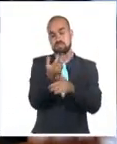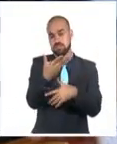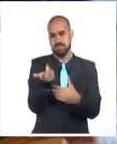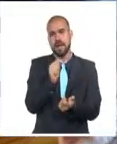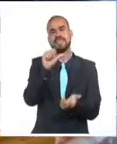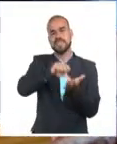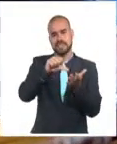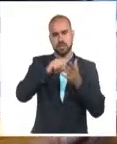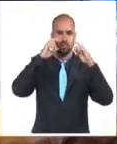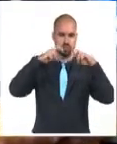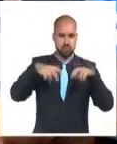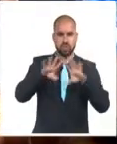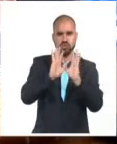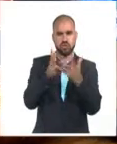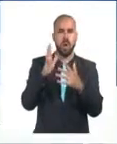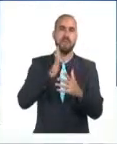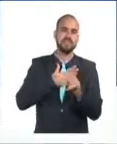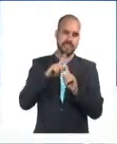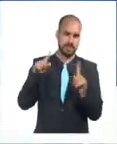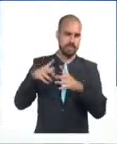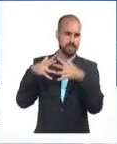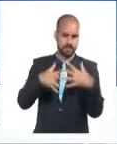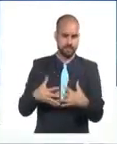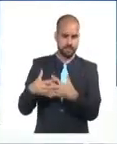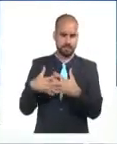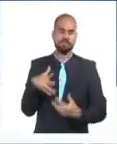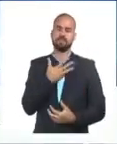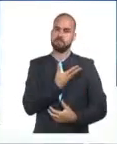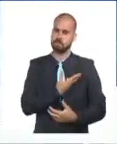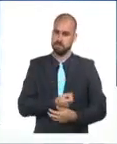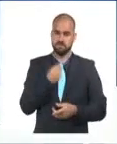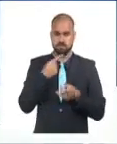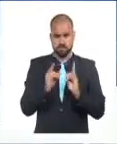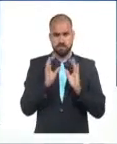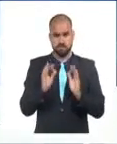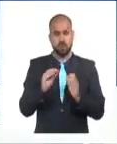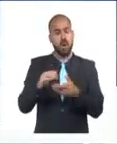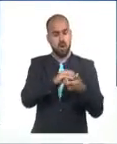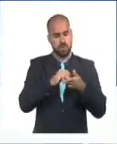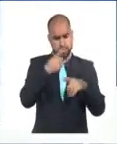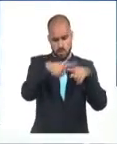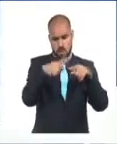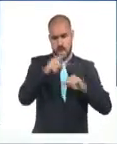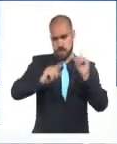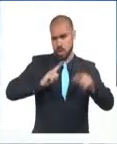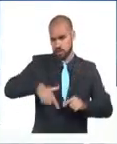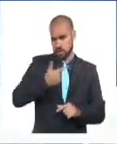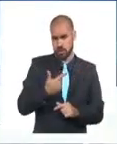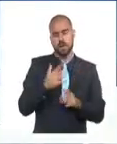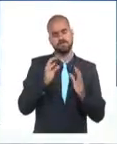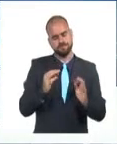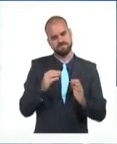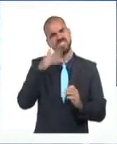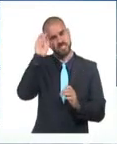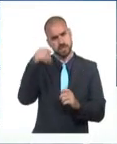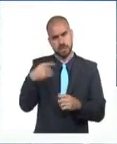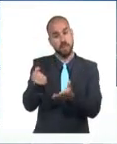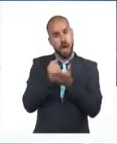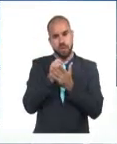Centro de Estudios sobre Estados Unidos. Al lamentar el suceso luctuoso, sus compañeros, escritores y artistas reconocemos sus aportes a